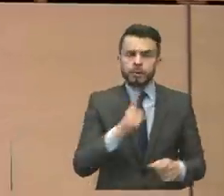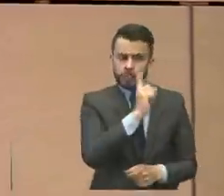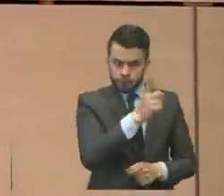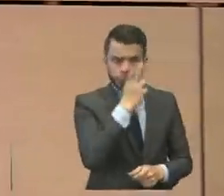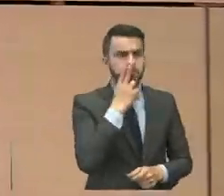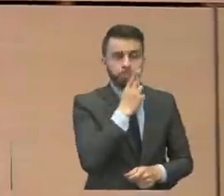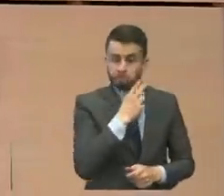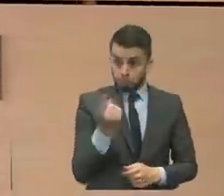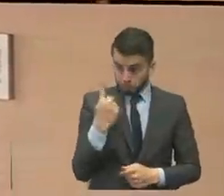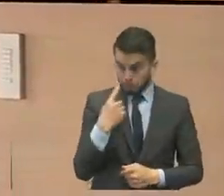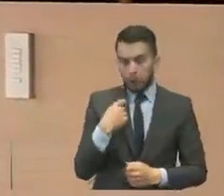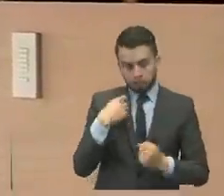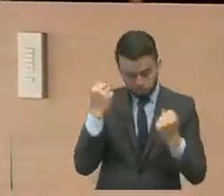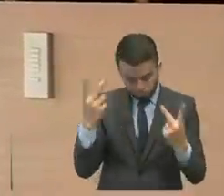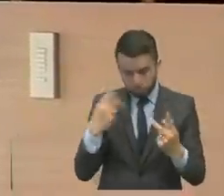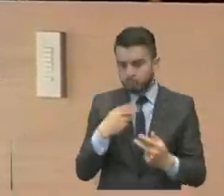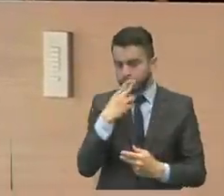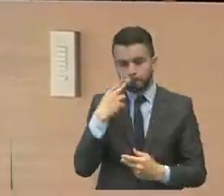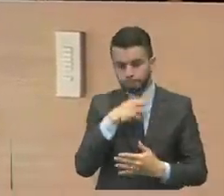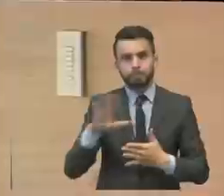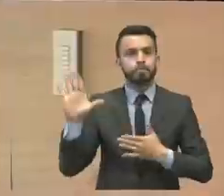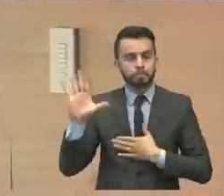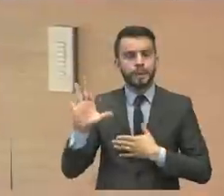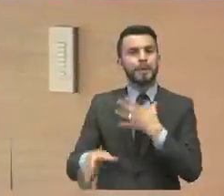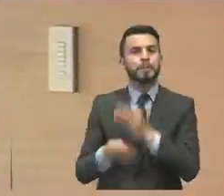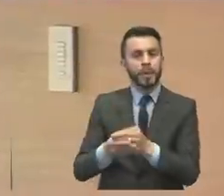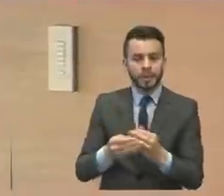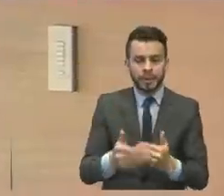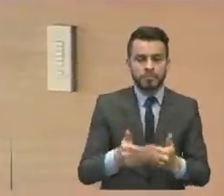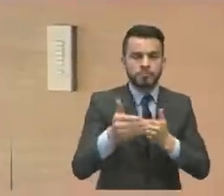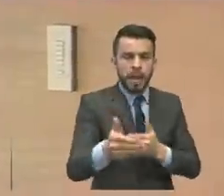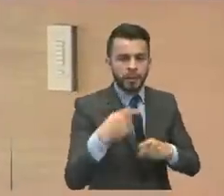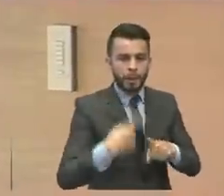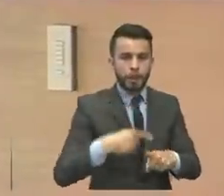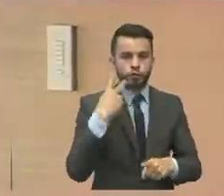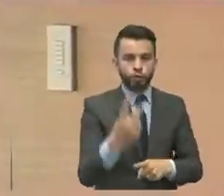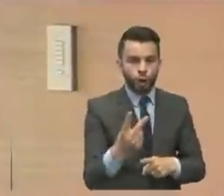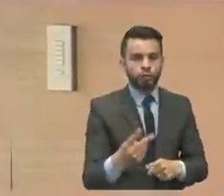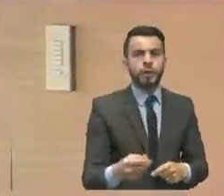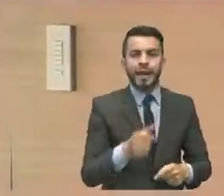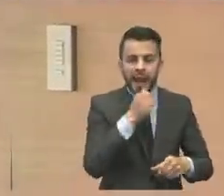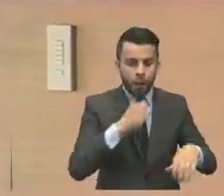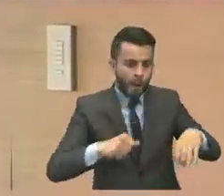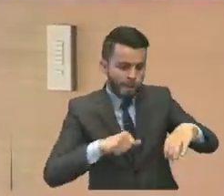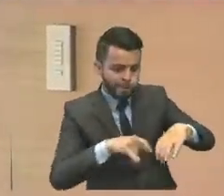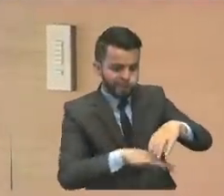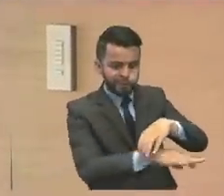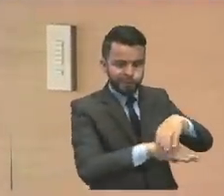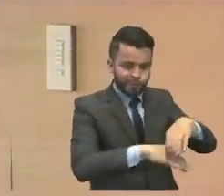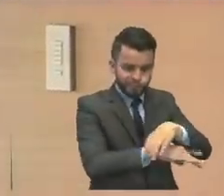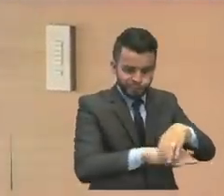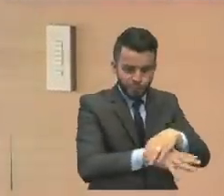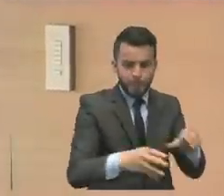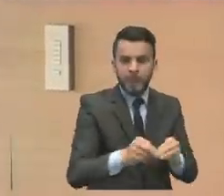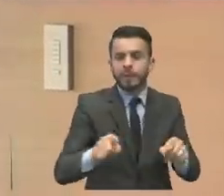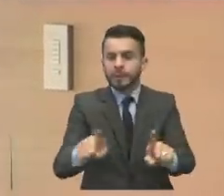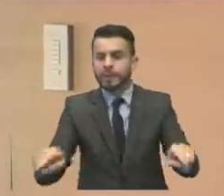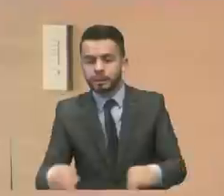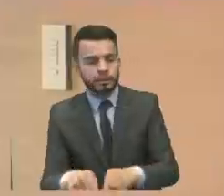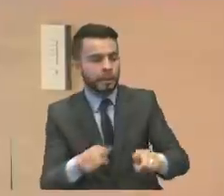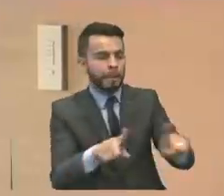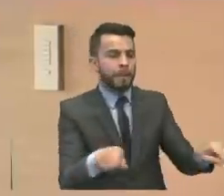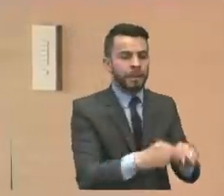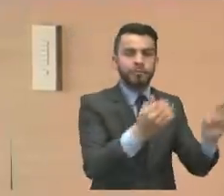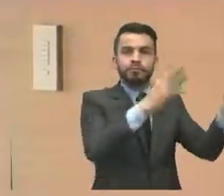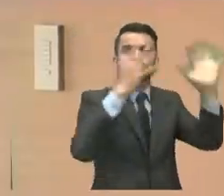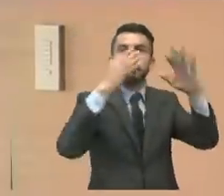urbano, lo integramos, lo duplicamos, incorporamos los cuerpos de agua y permitimos la integración a través de 16 canales distintos entre los